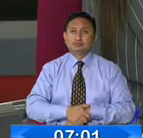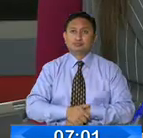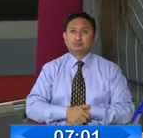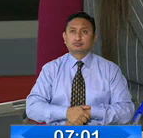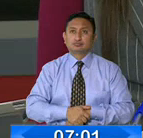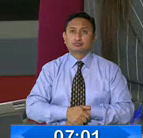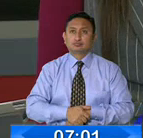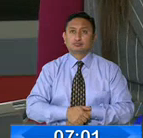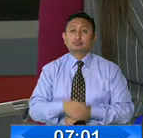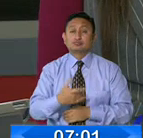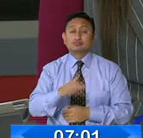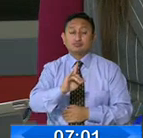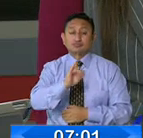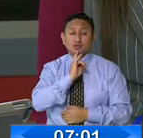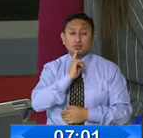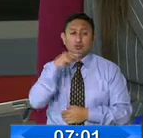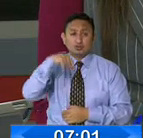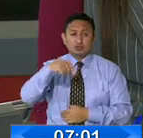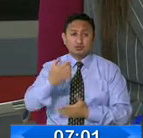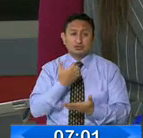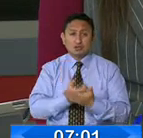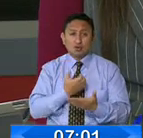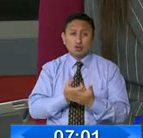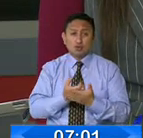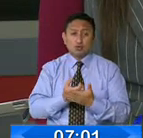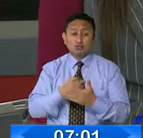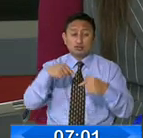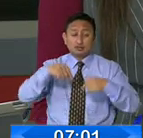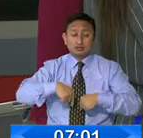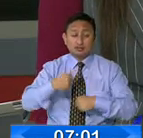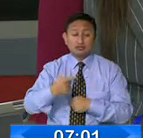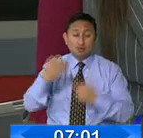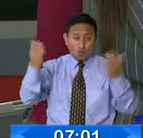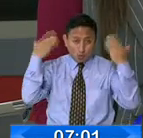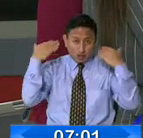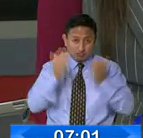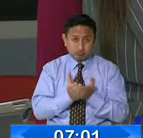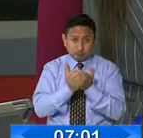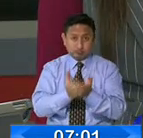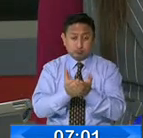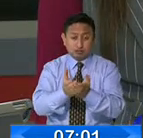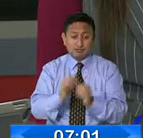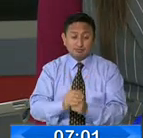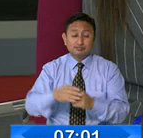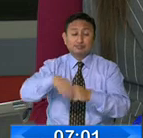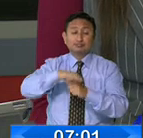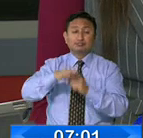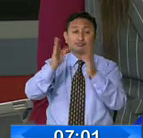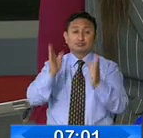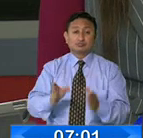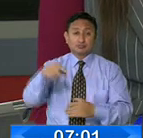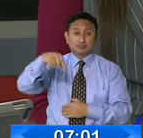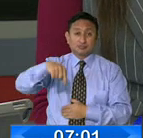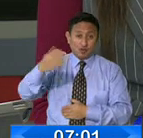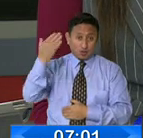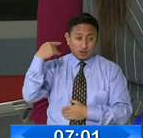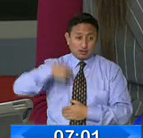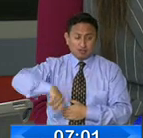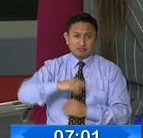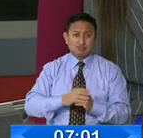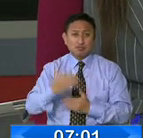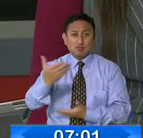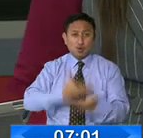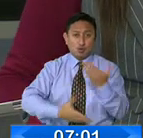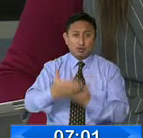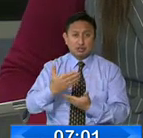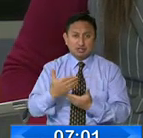Y Estados Unidos destaca la actividad económica desarrollada en los puertos privados de Guayaquil. El cónsul de Estados Unidos en esta ciudad destacó los avances